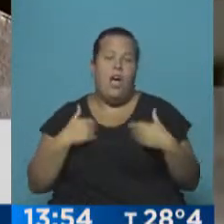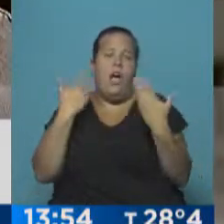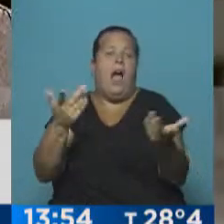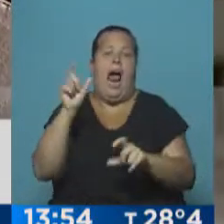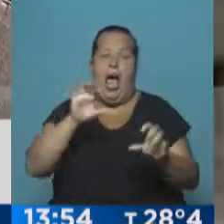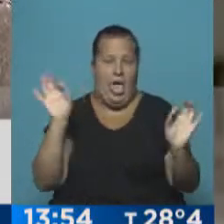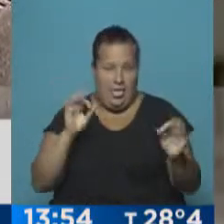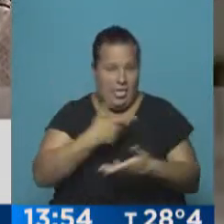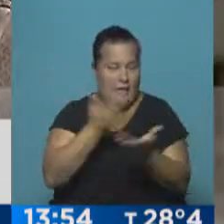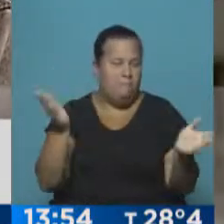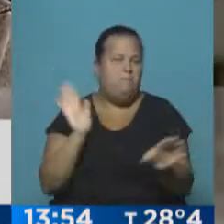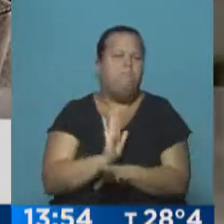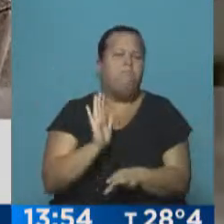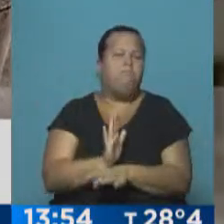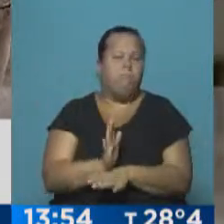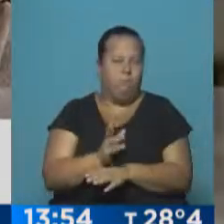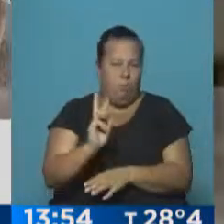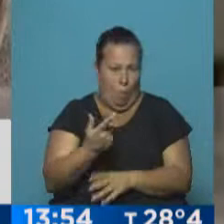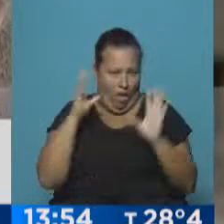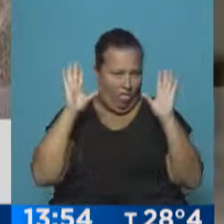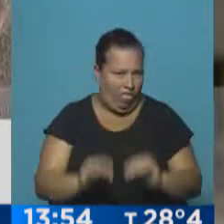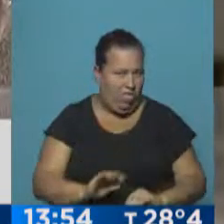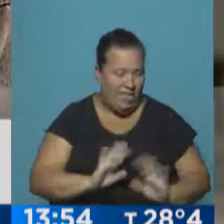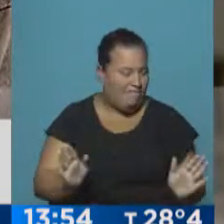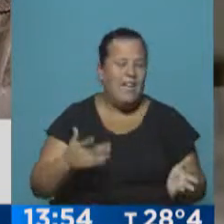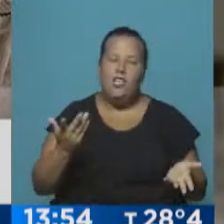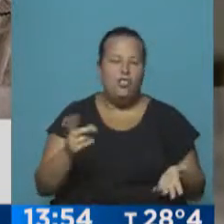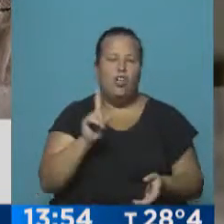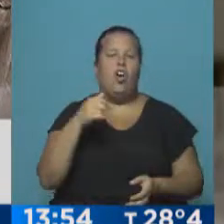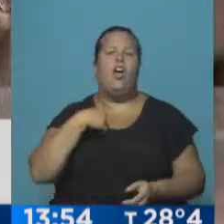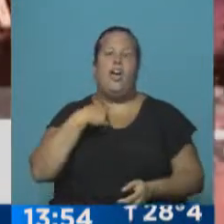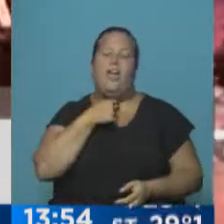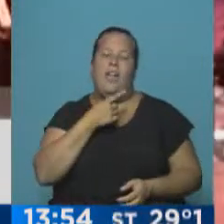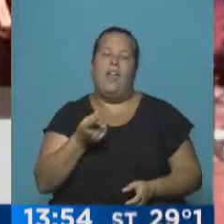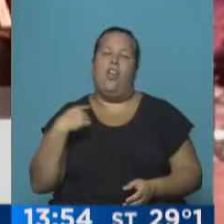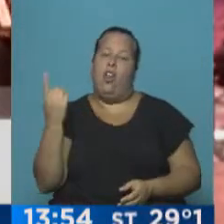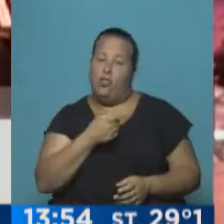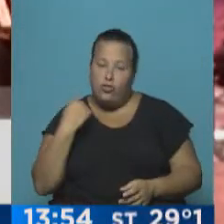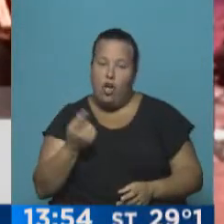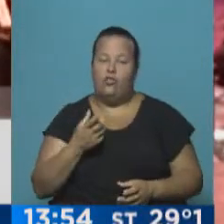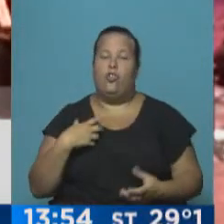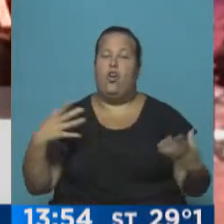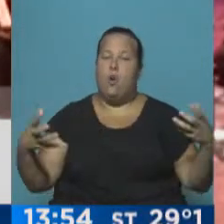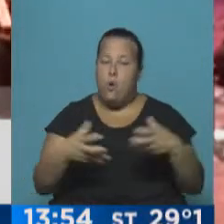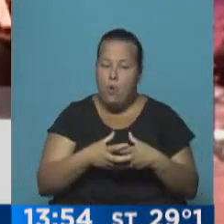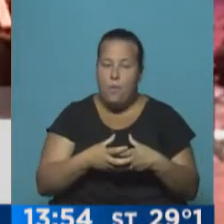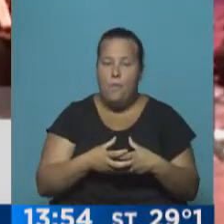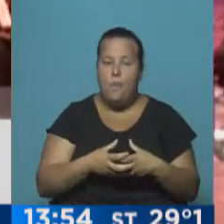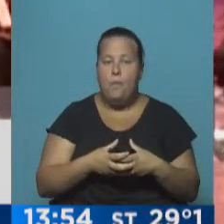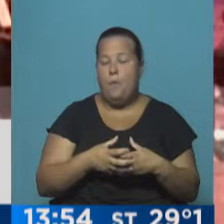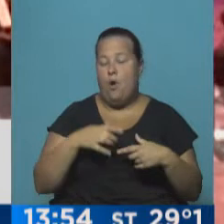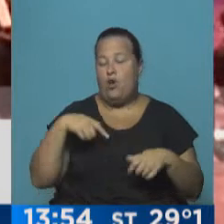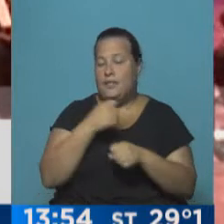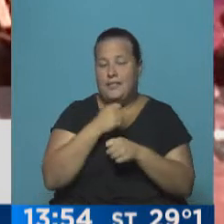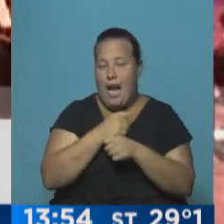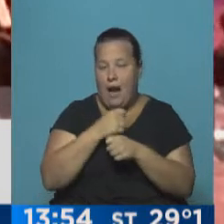público está muerto todo entonces este para nosotros para para los que